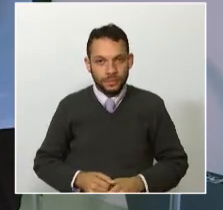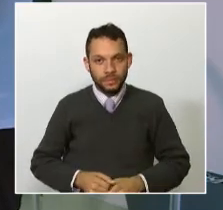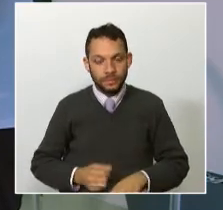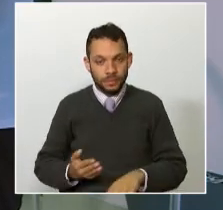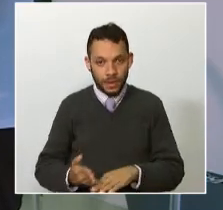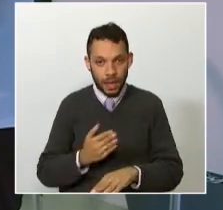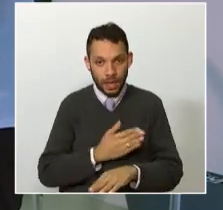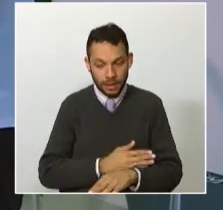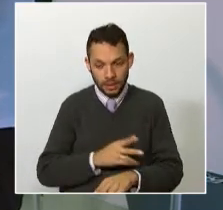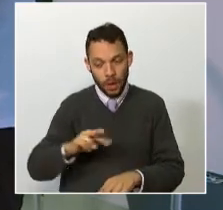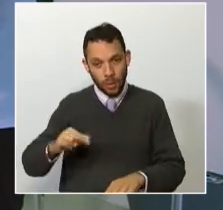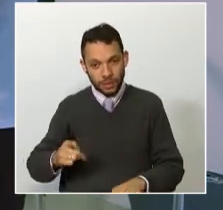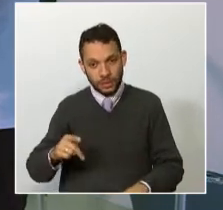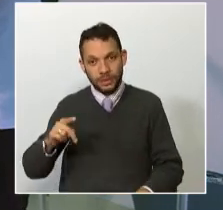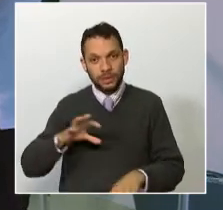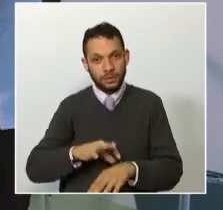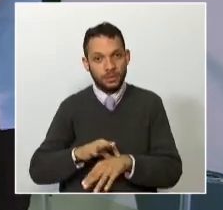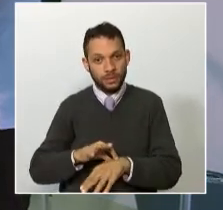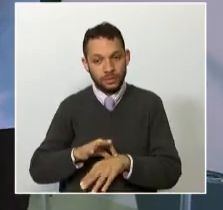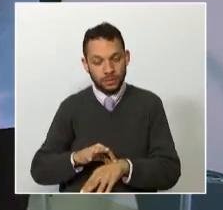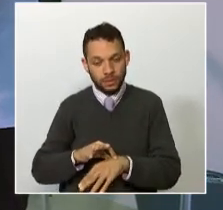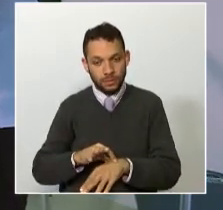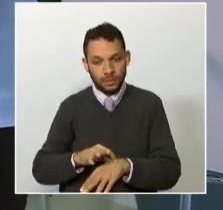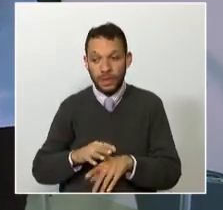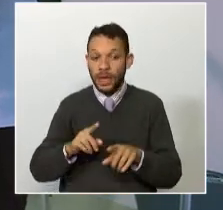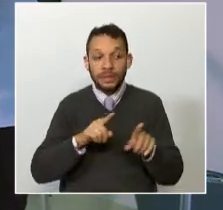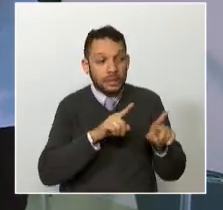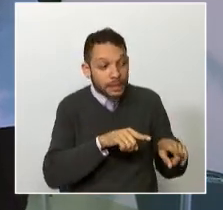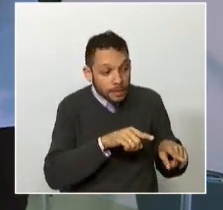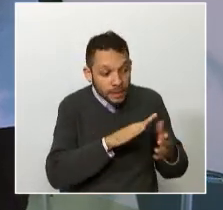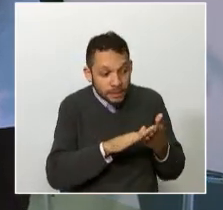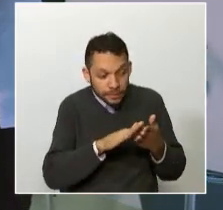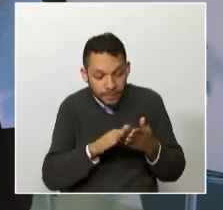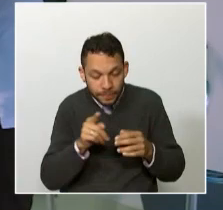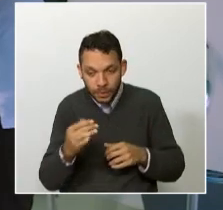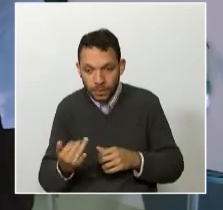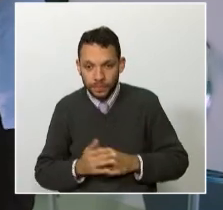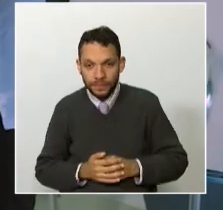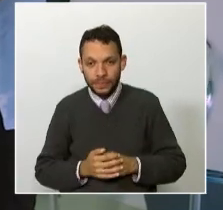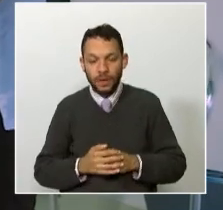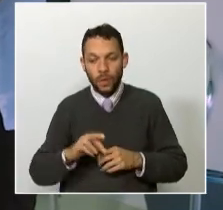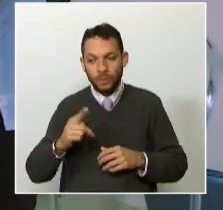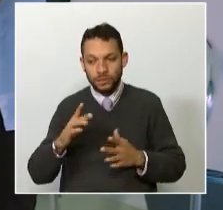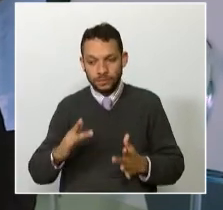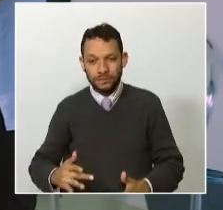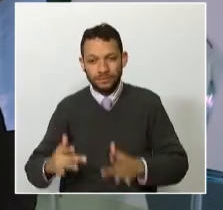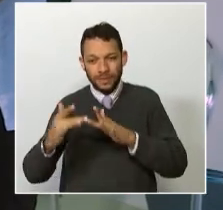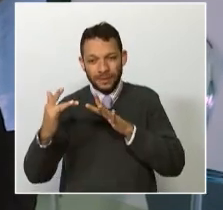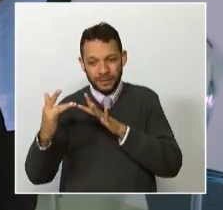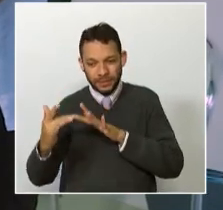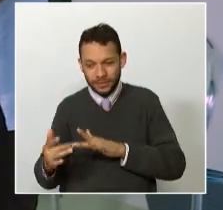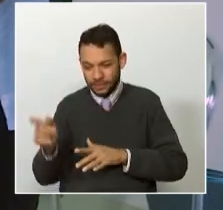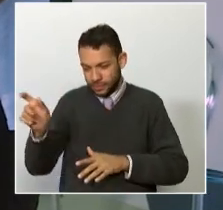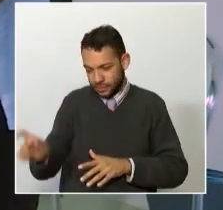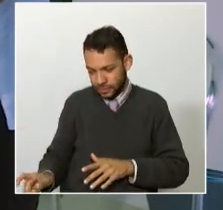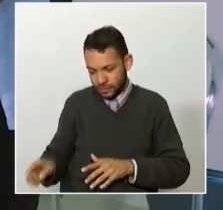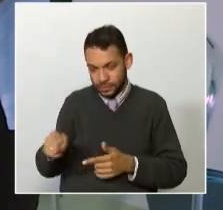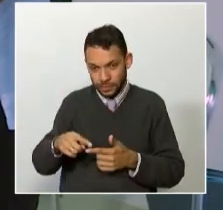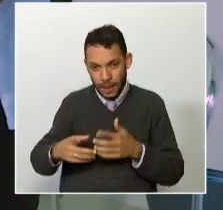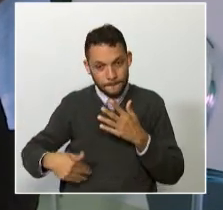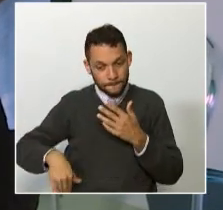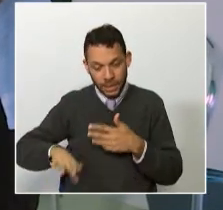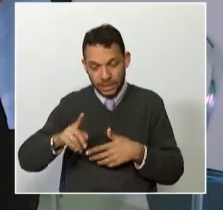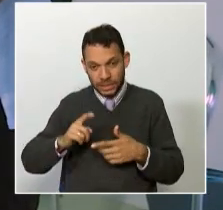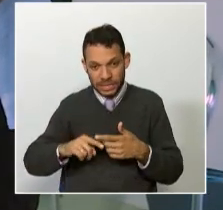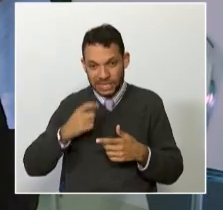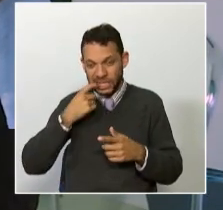de pasar con la fisioterapeuta… hablamos de los otros campos interferentes. Entonces, en esta paciente encontramos, además de